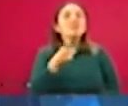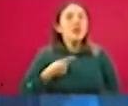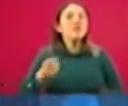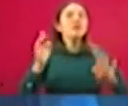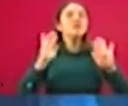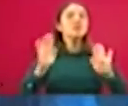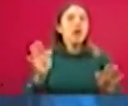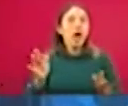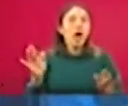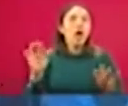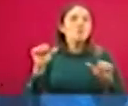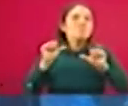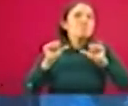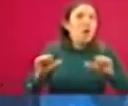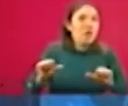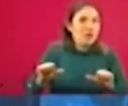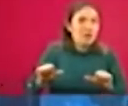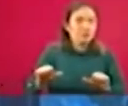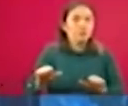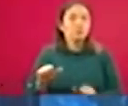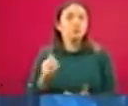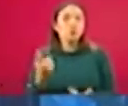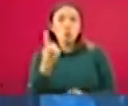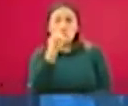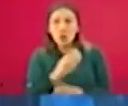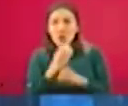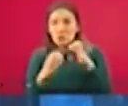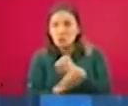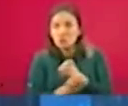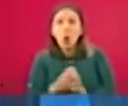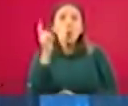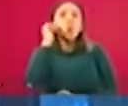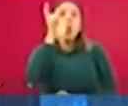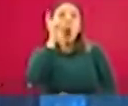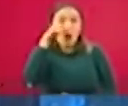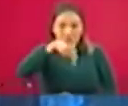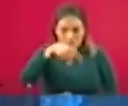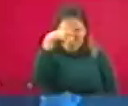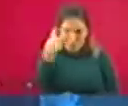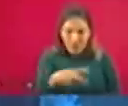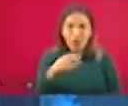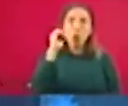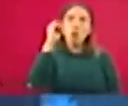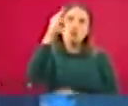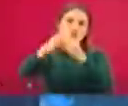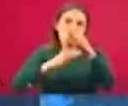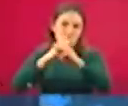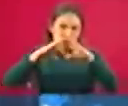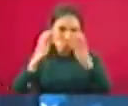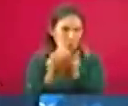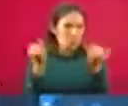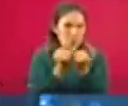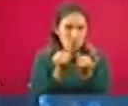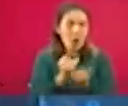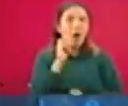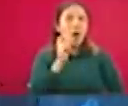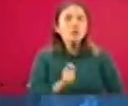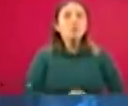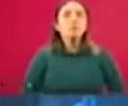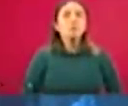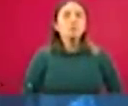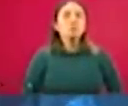conocerá. Respecto al número de casos, que son todos estos contagios, yo pienso que se queda corto el país cuando habla de